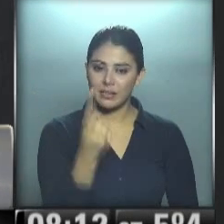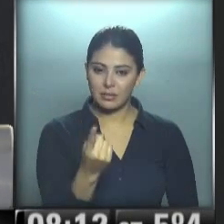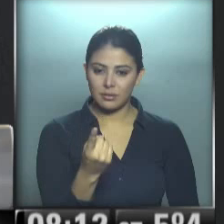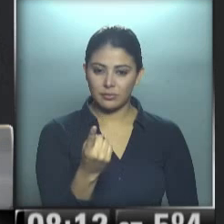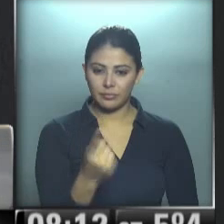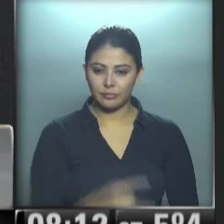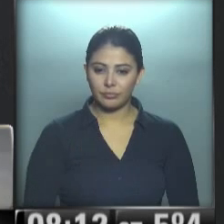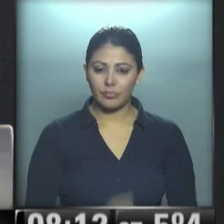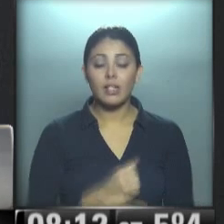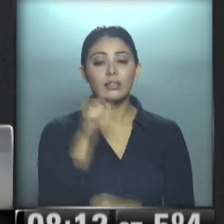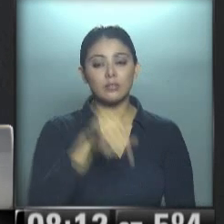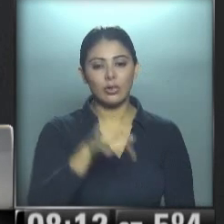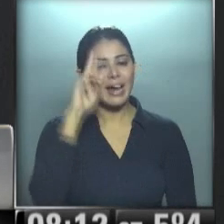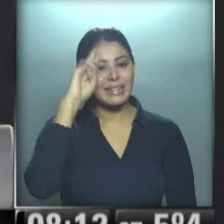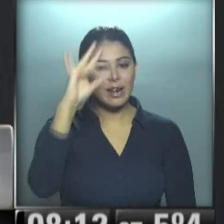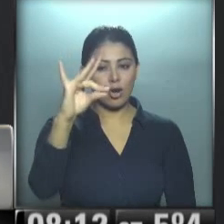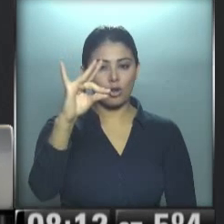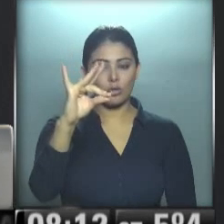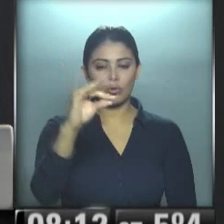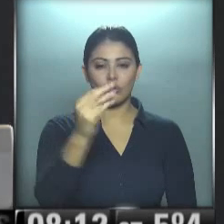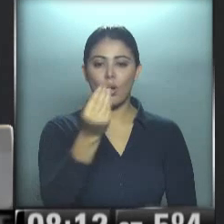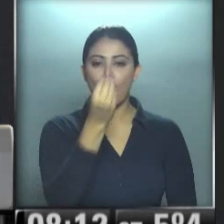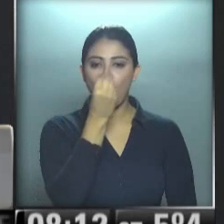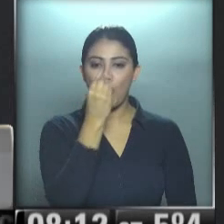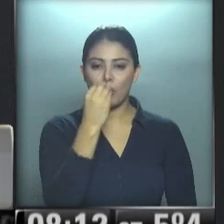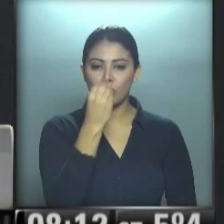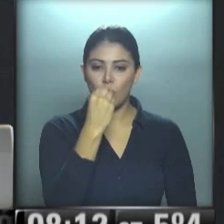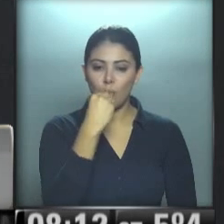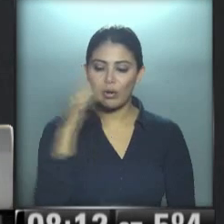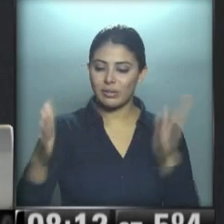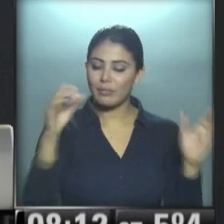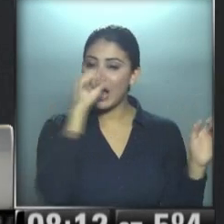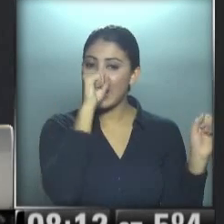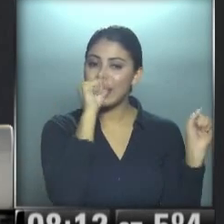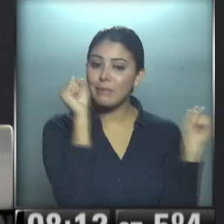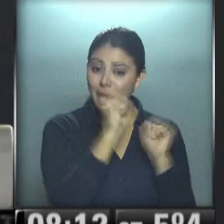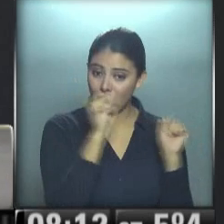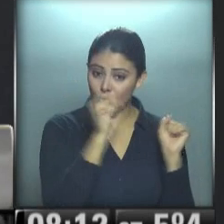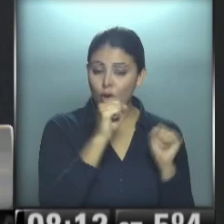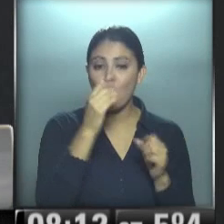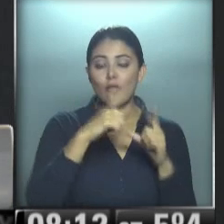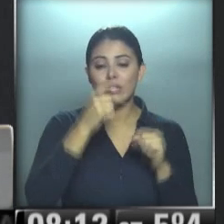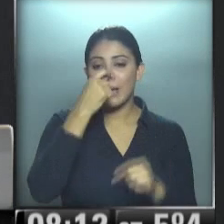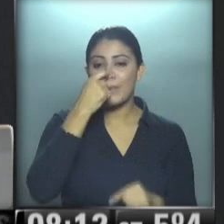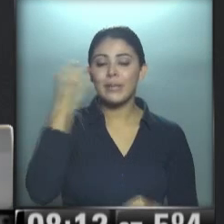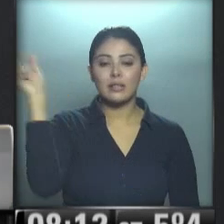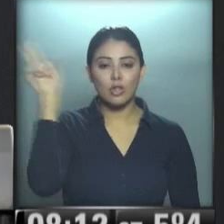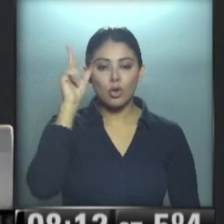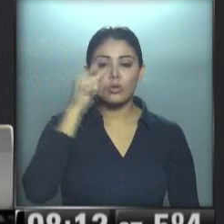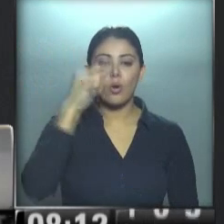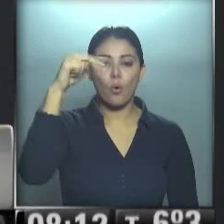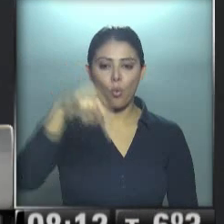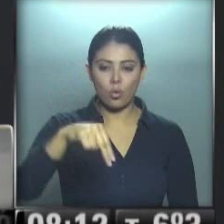hemos tenido récord de consumo para el invierno para el día 28 de junio